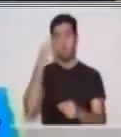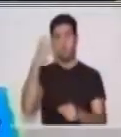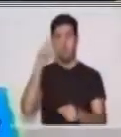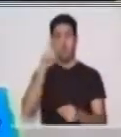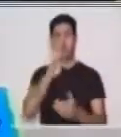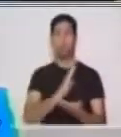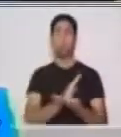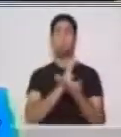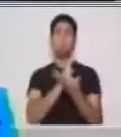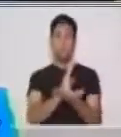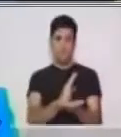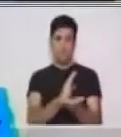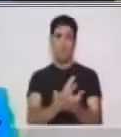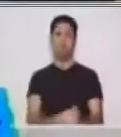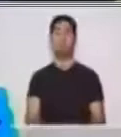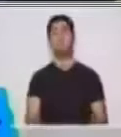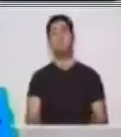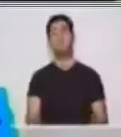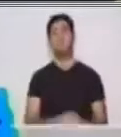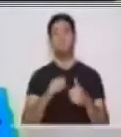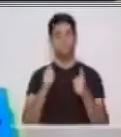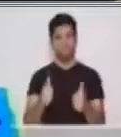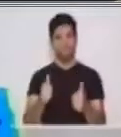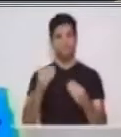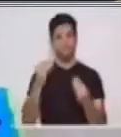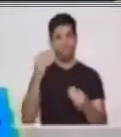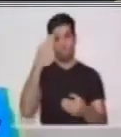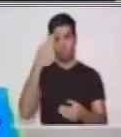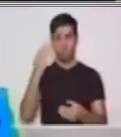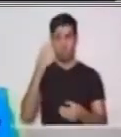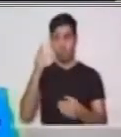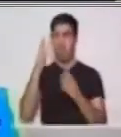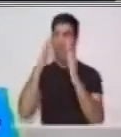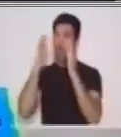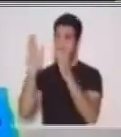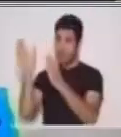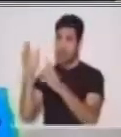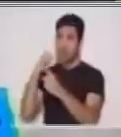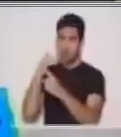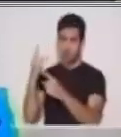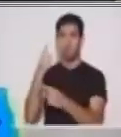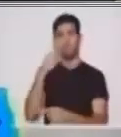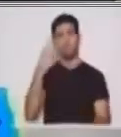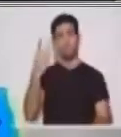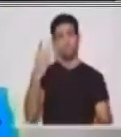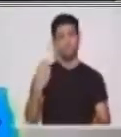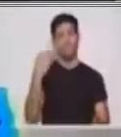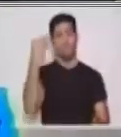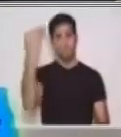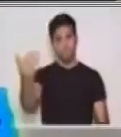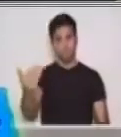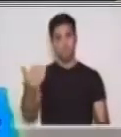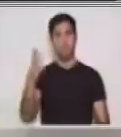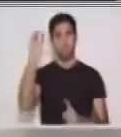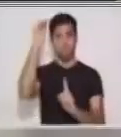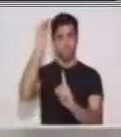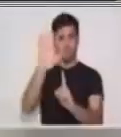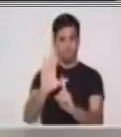y de nuestros seres queridos. Así que muchas gracias por tu atención y nos seguimos viendo en una próxima oportunidad. Que Dios te bendiga.